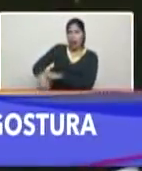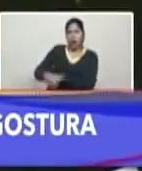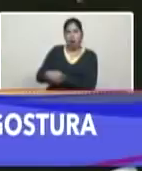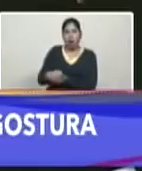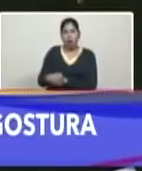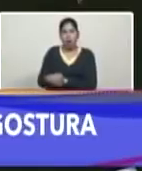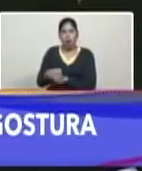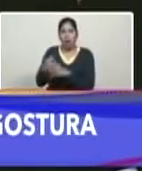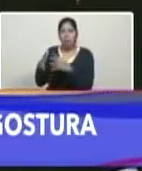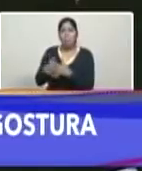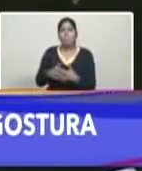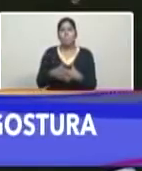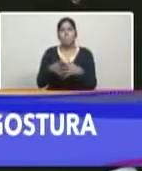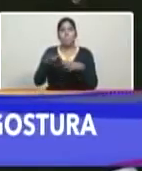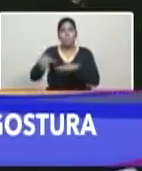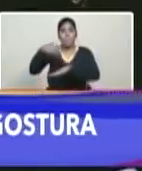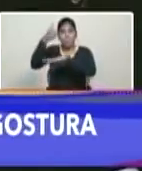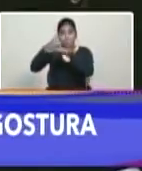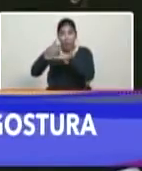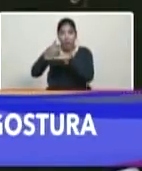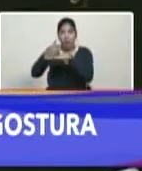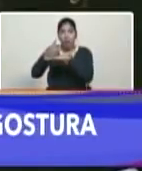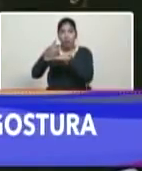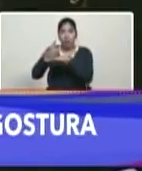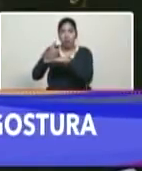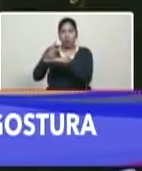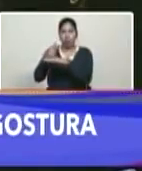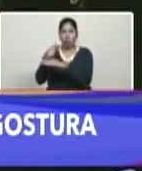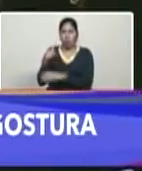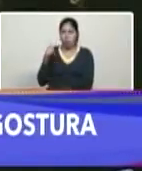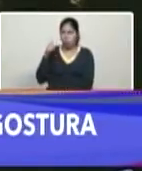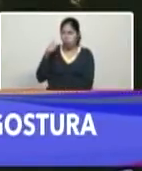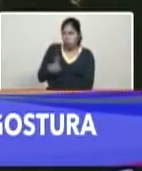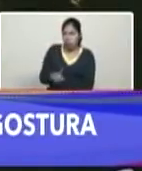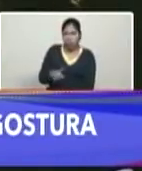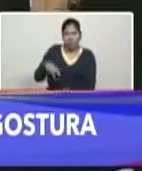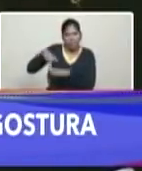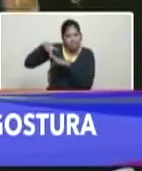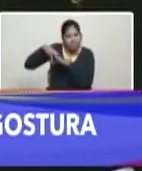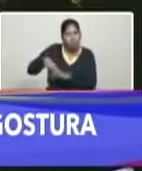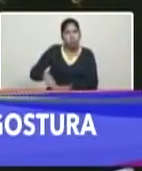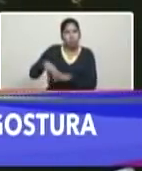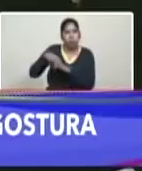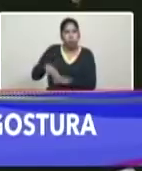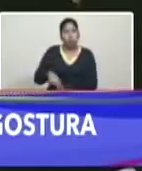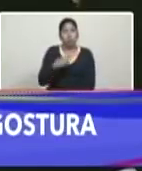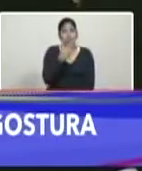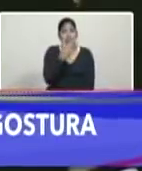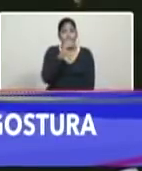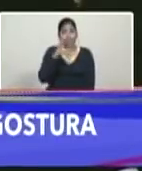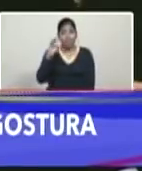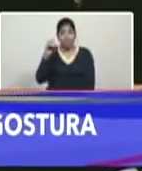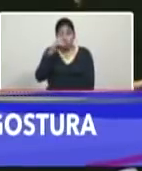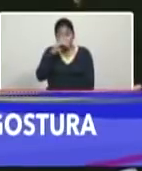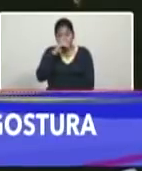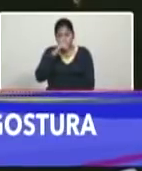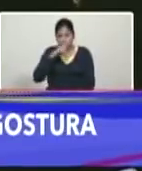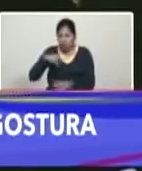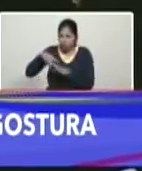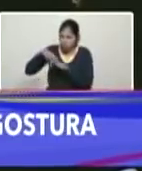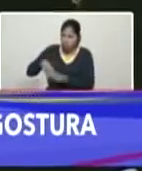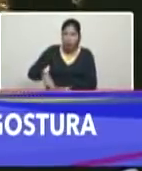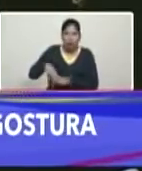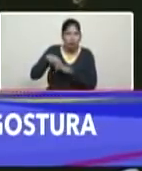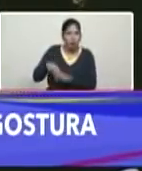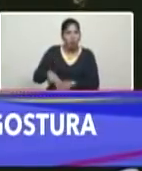el imperio que había dominado durante 300 años estas tierras y que había barrido